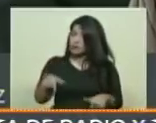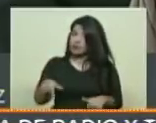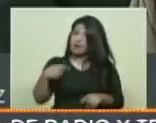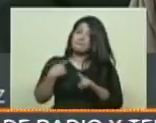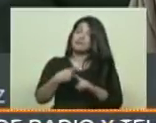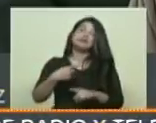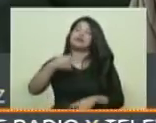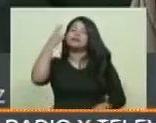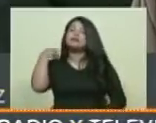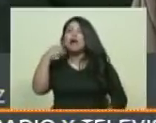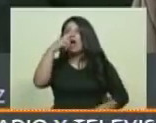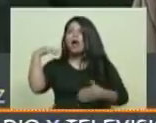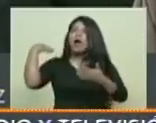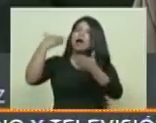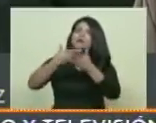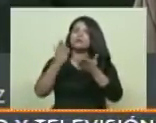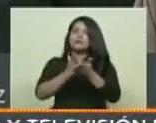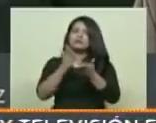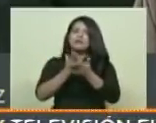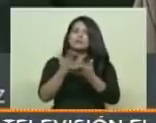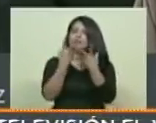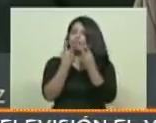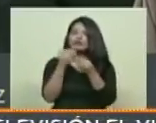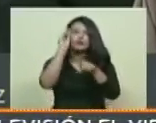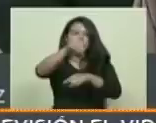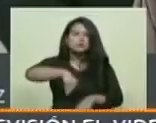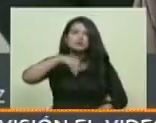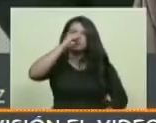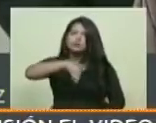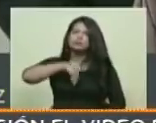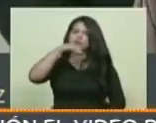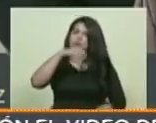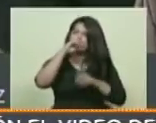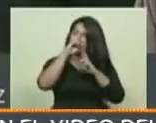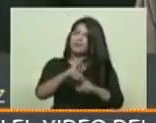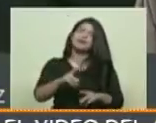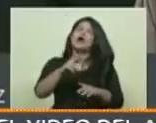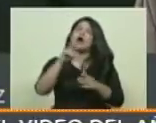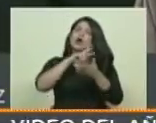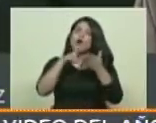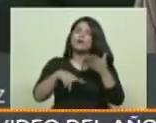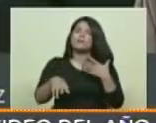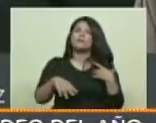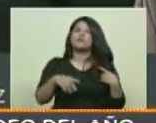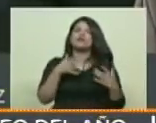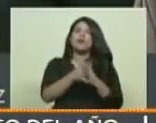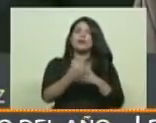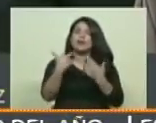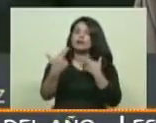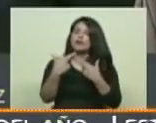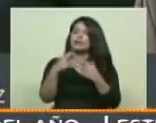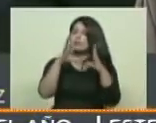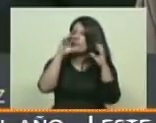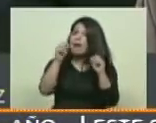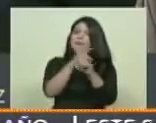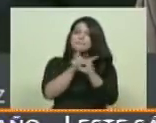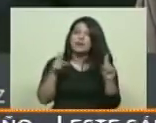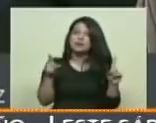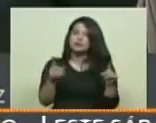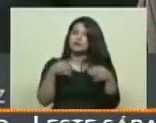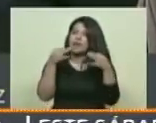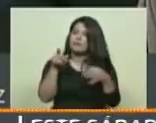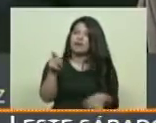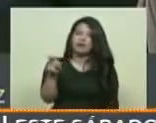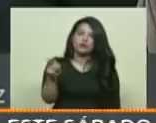durante años ha hecho llamados de atención para que se respete la Convención de Viena sobre Relaciones Diplomáticas,